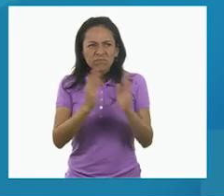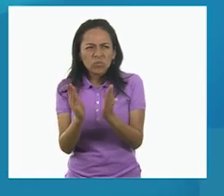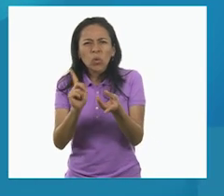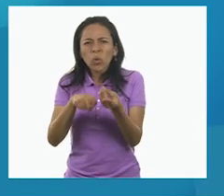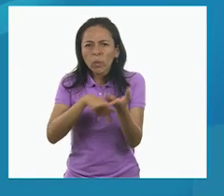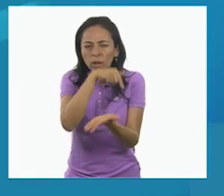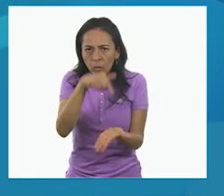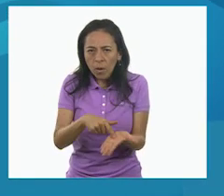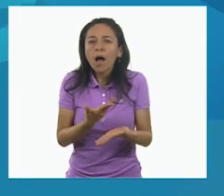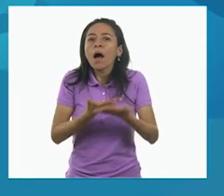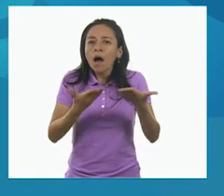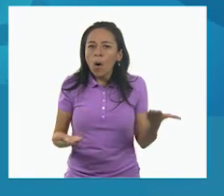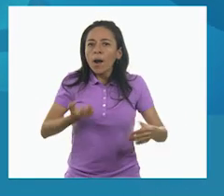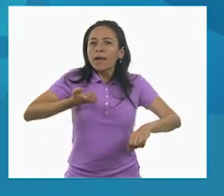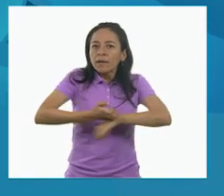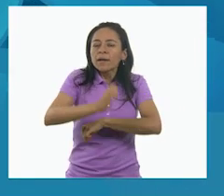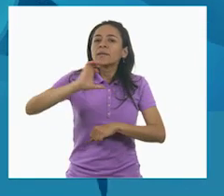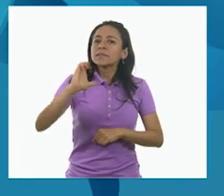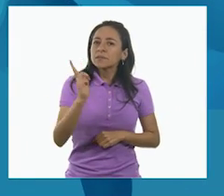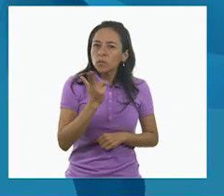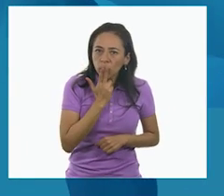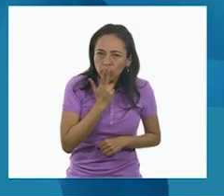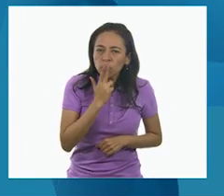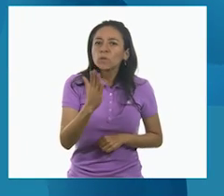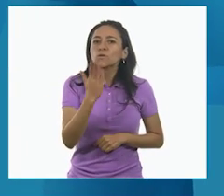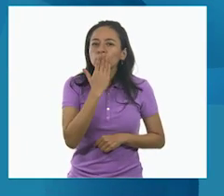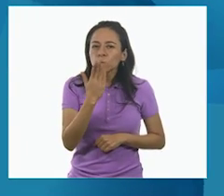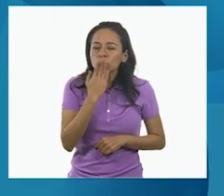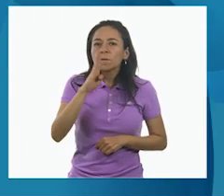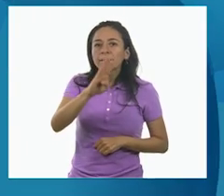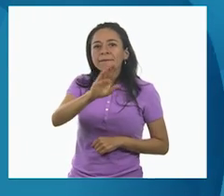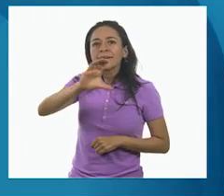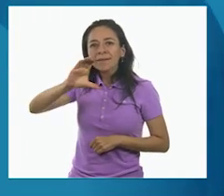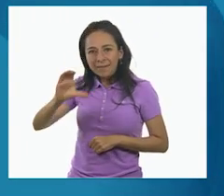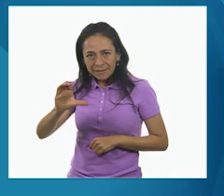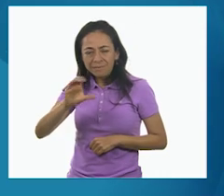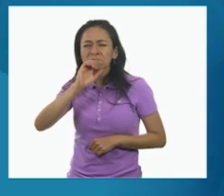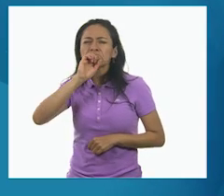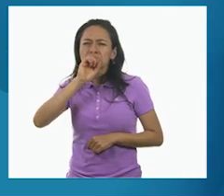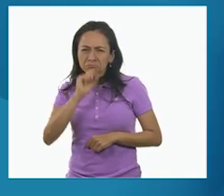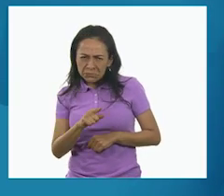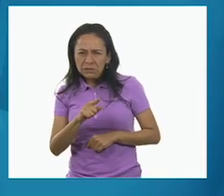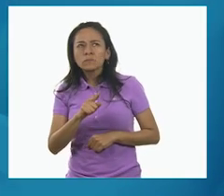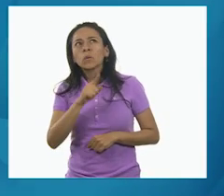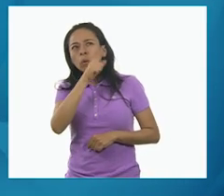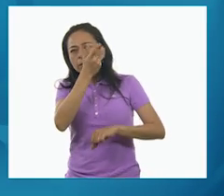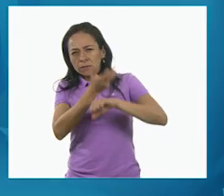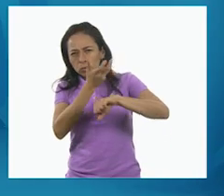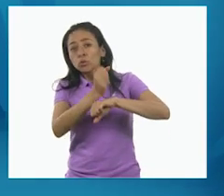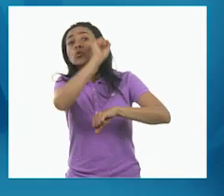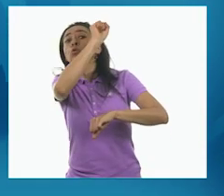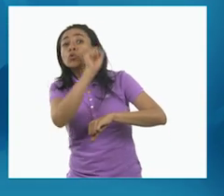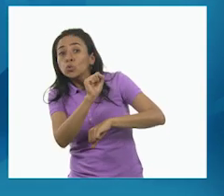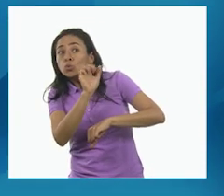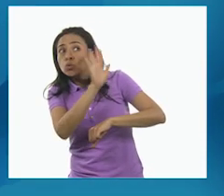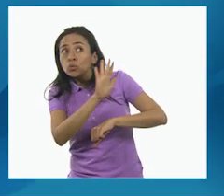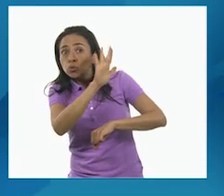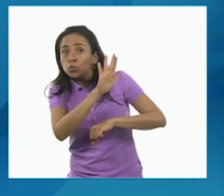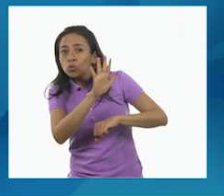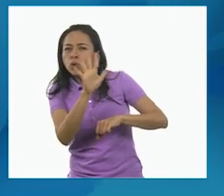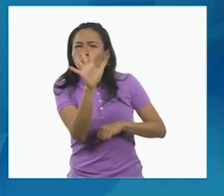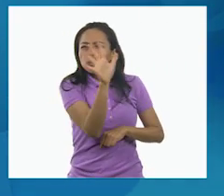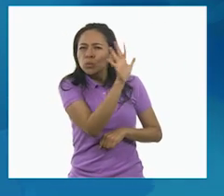de Chihuahua, Sonora y Baja California, y del suroeste de Estados Unidos. Esa es su ubicación